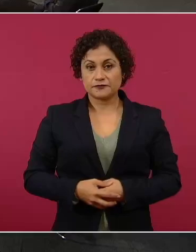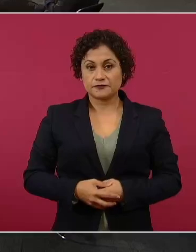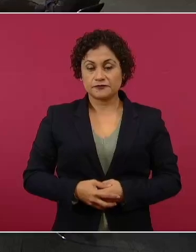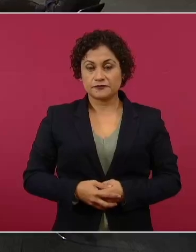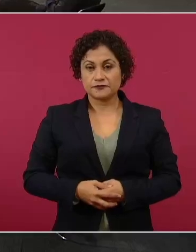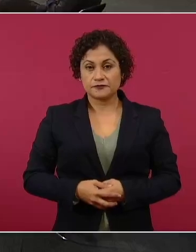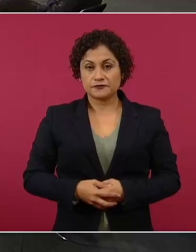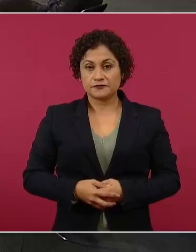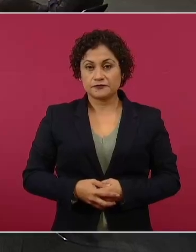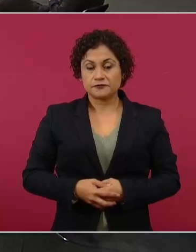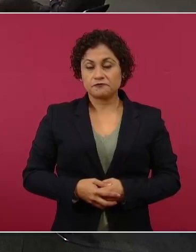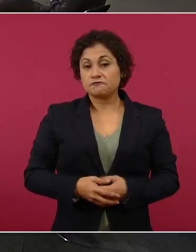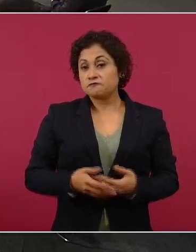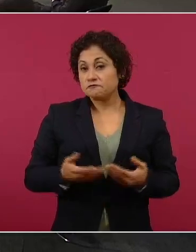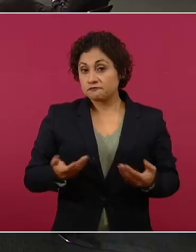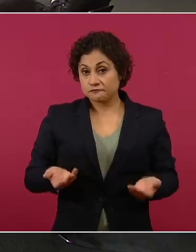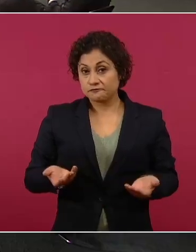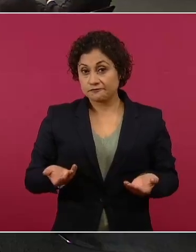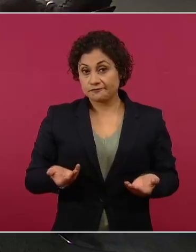Vamos a decir,